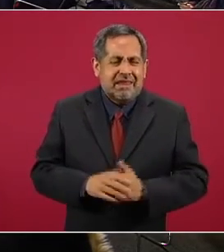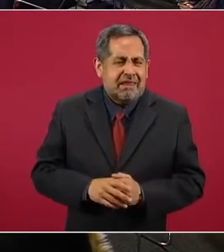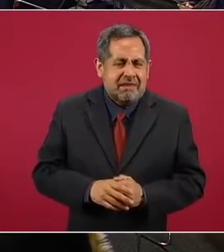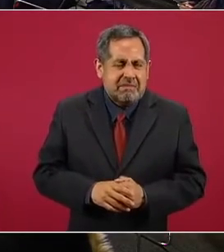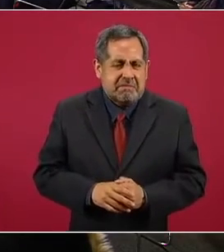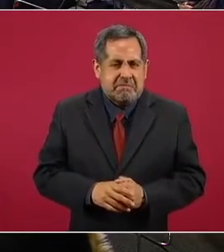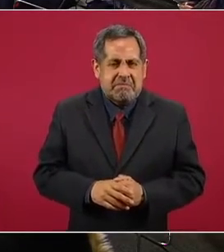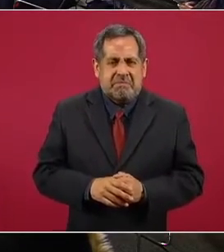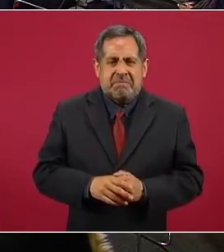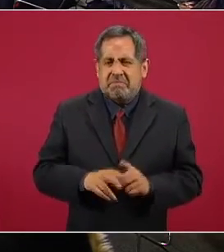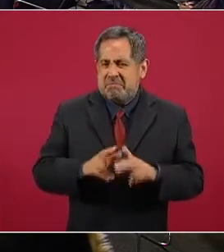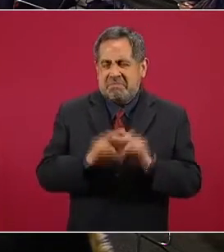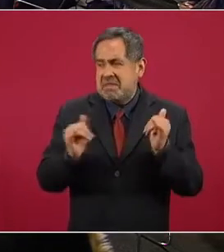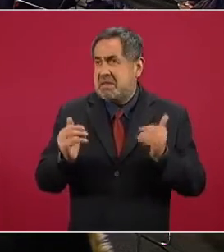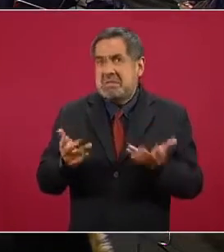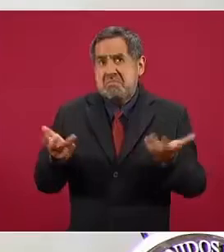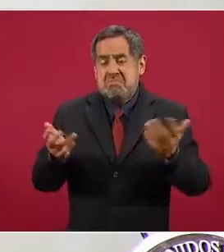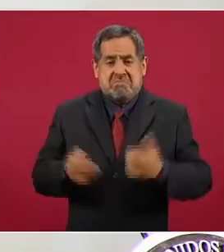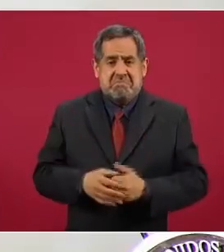ni